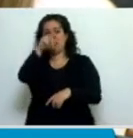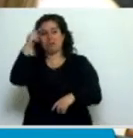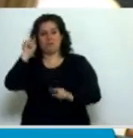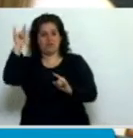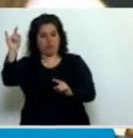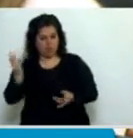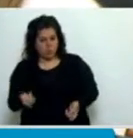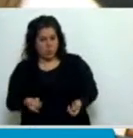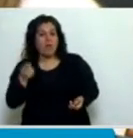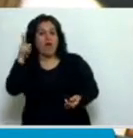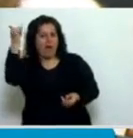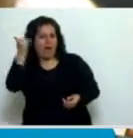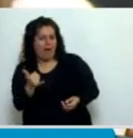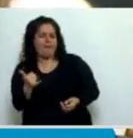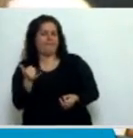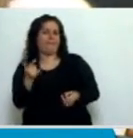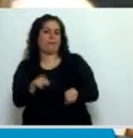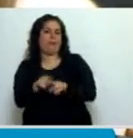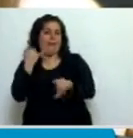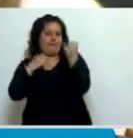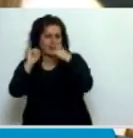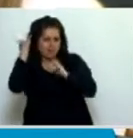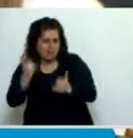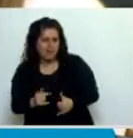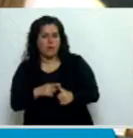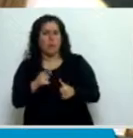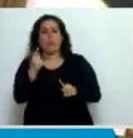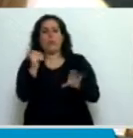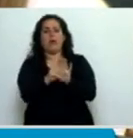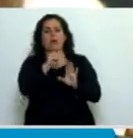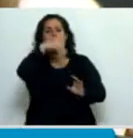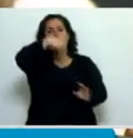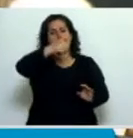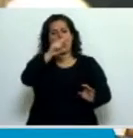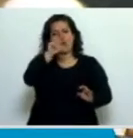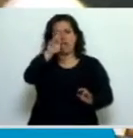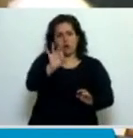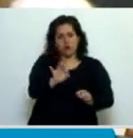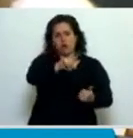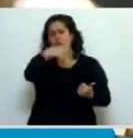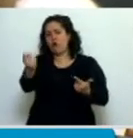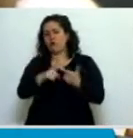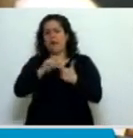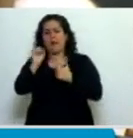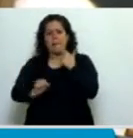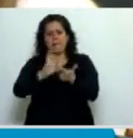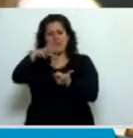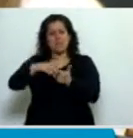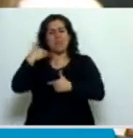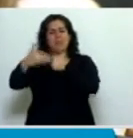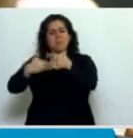Estado. Allí hay tenencias, como se ha dicho, de acciones del Banco Macro, de Consultatio, que es una empresa de